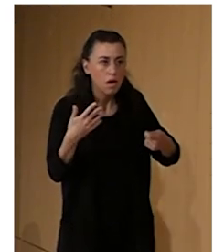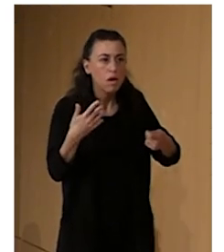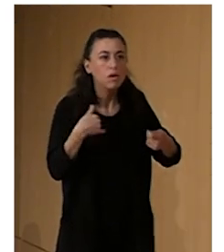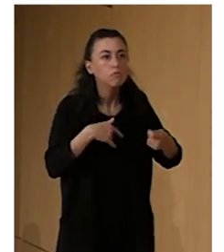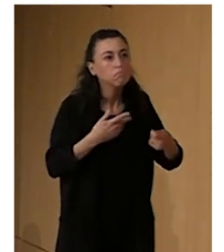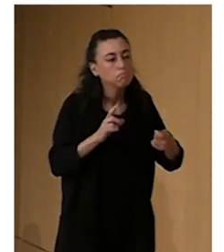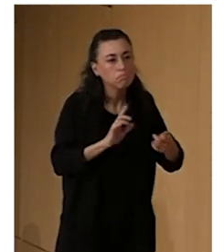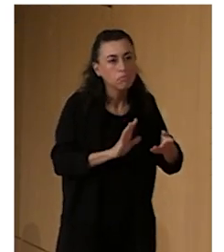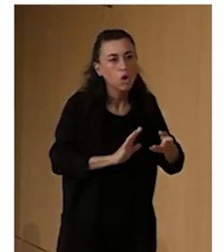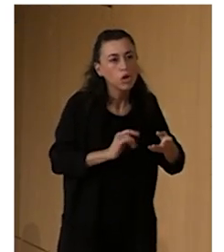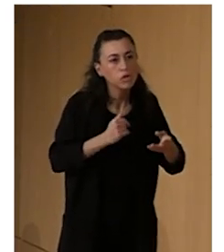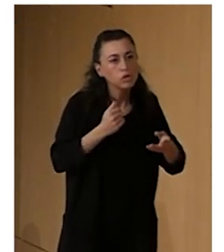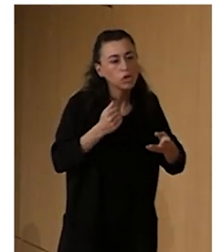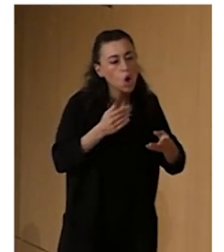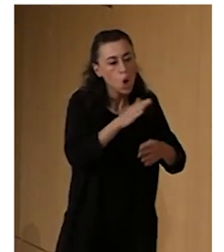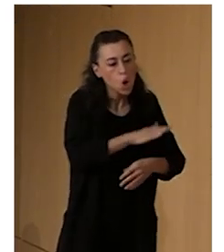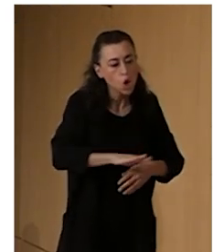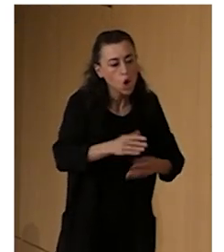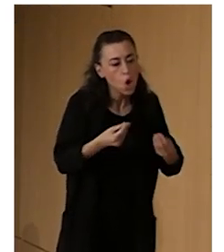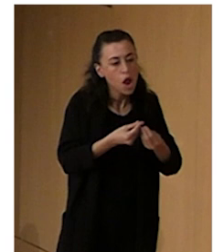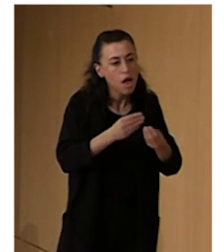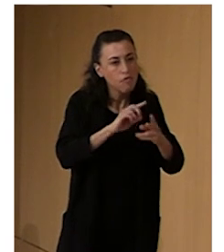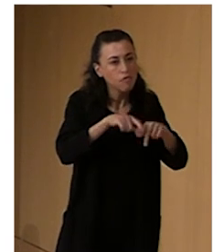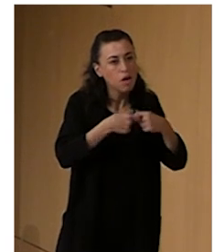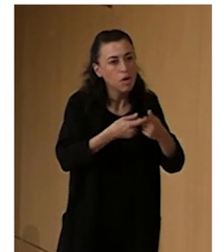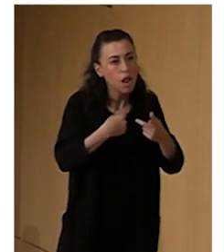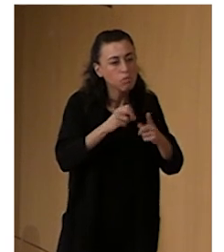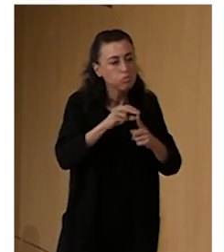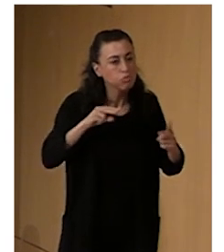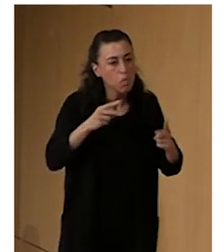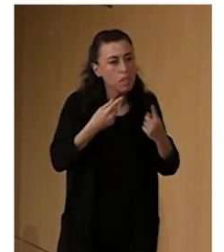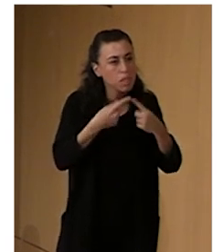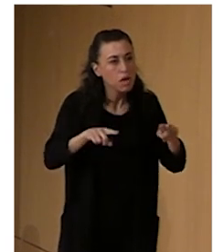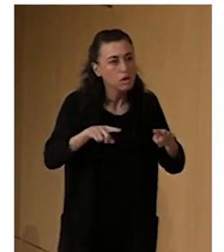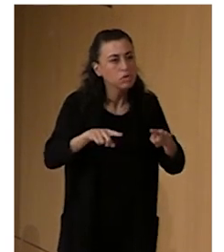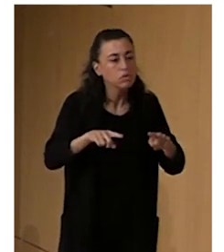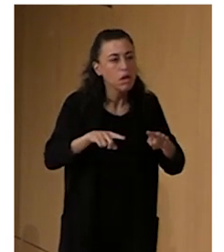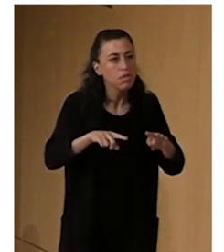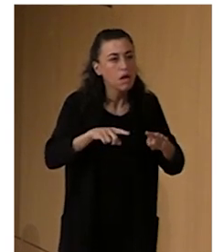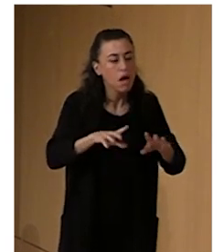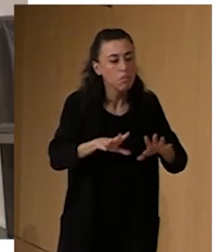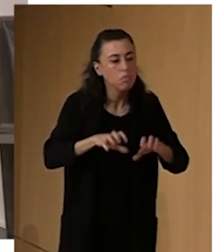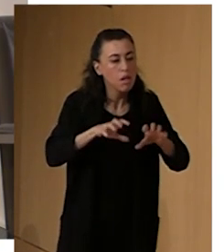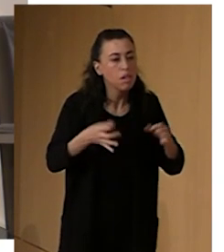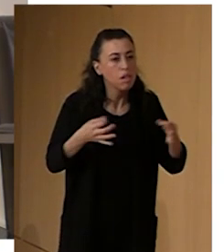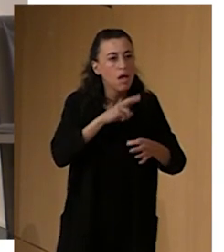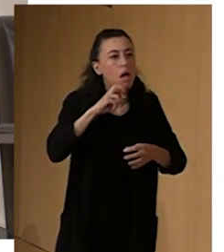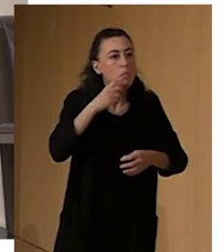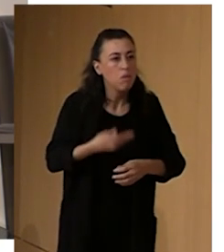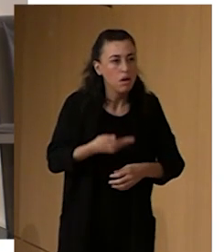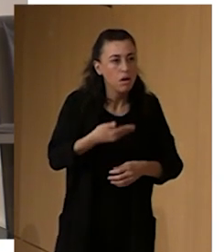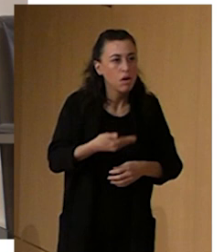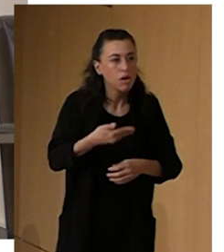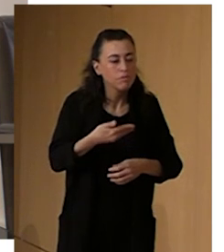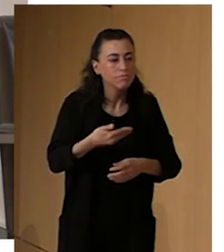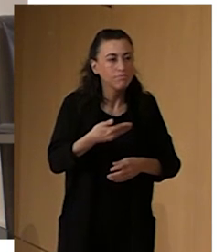niños con sus familias una mirada distinta una mirada de aprendizaje de valores donde se intenta transmitir